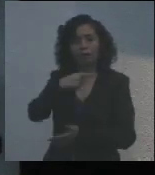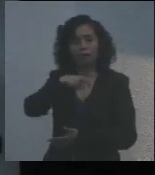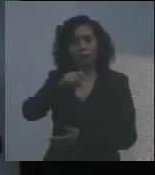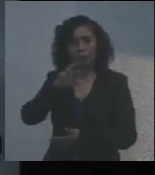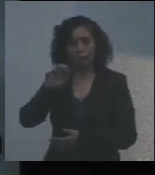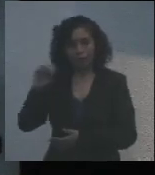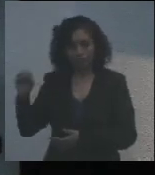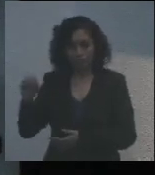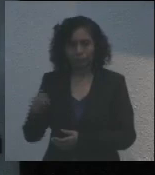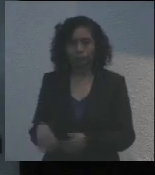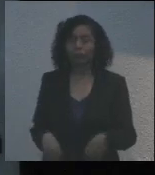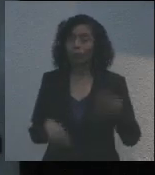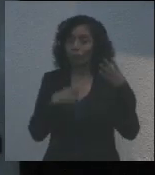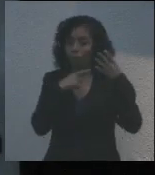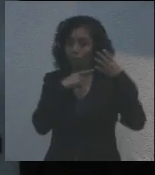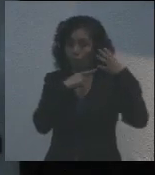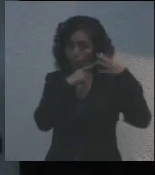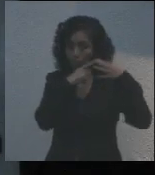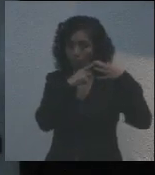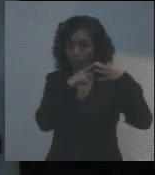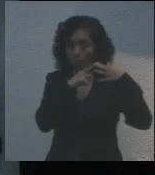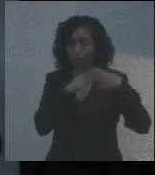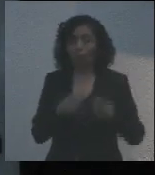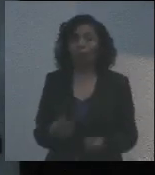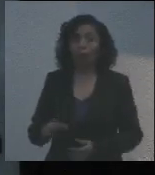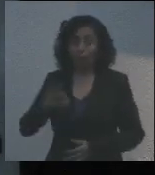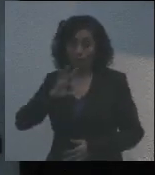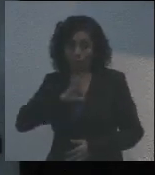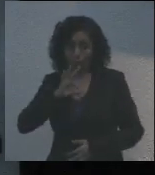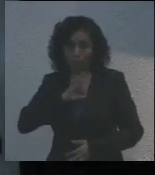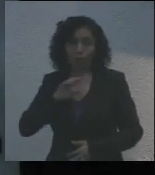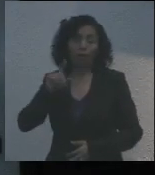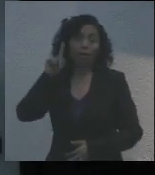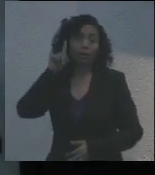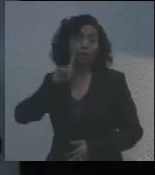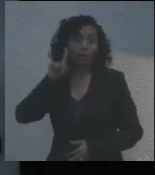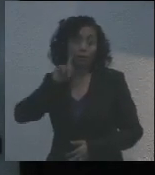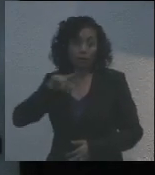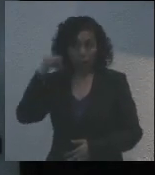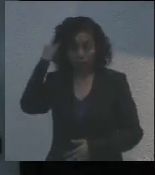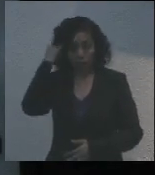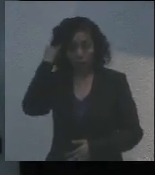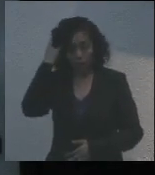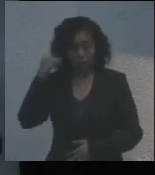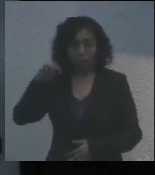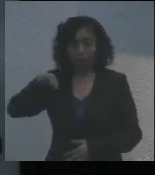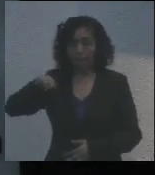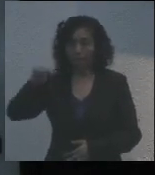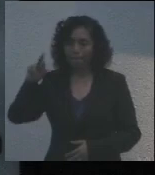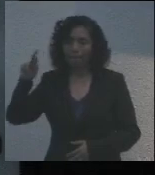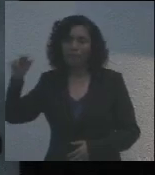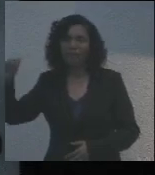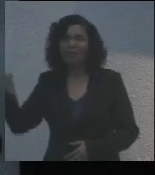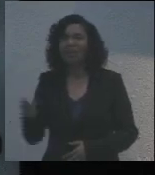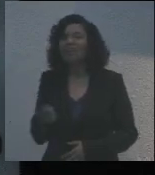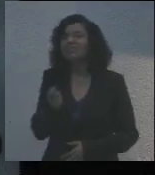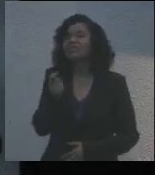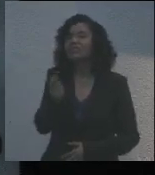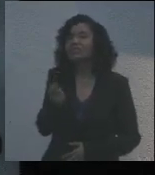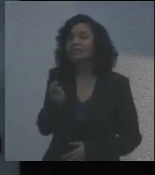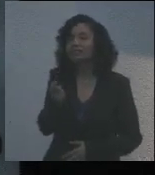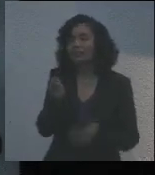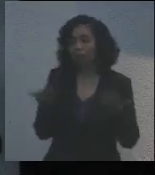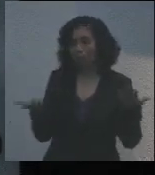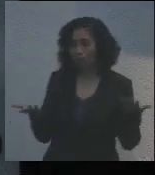ro cuarto la da al mérito mujer indígena maya María petrona wicap consistirá y tendrá las